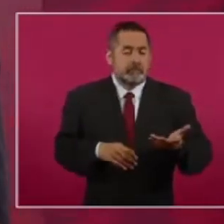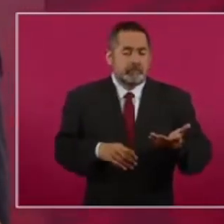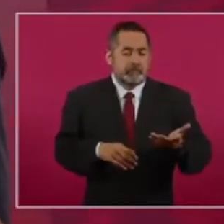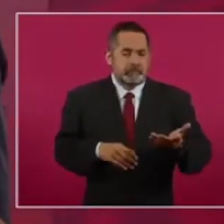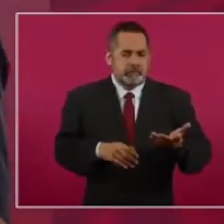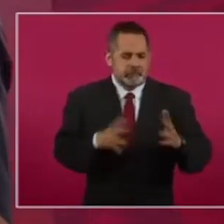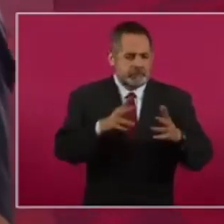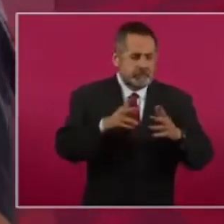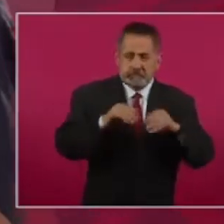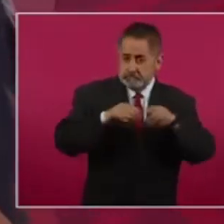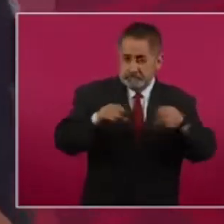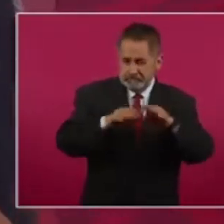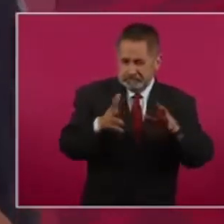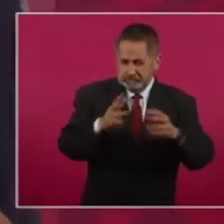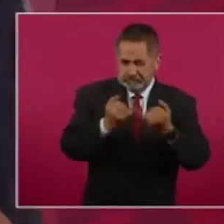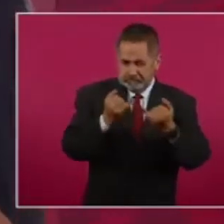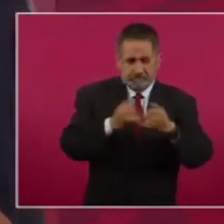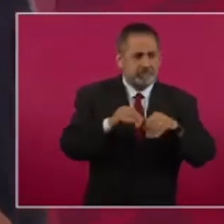parecida,